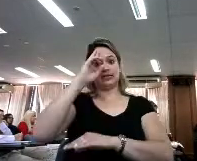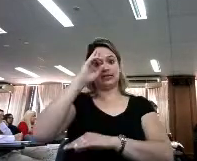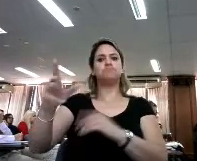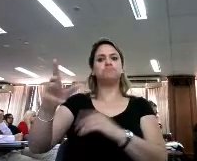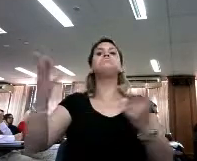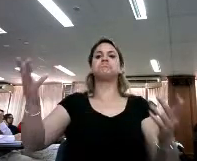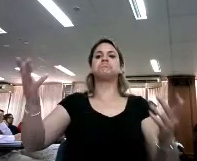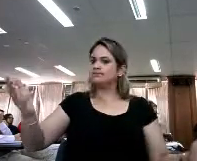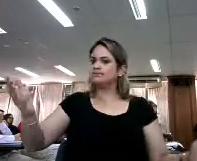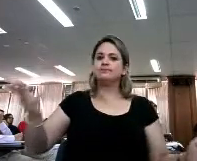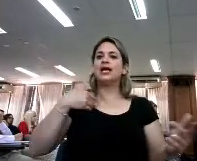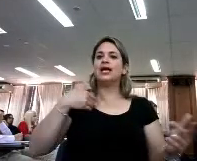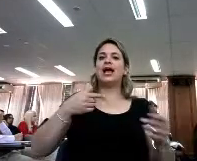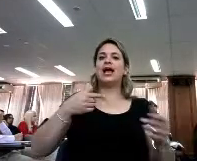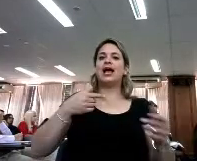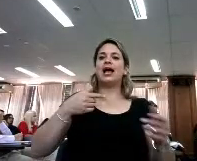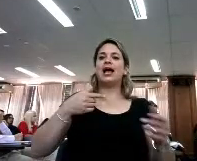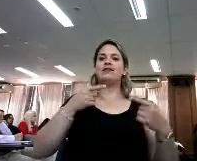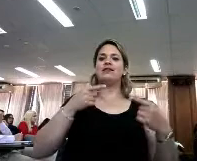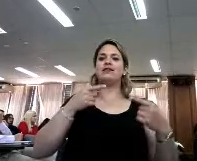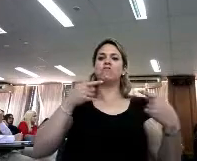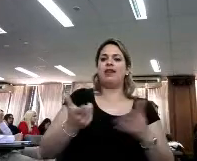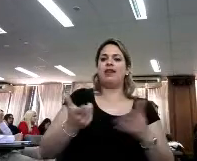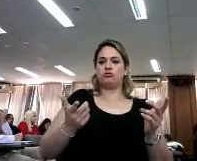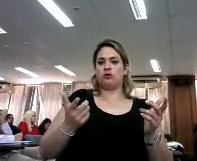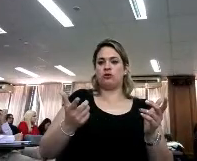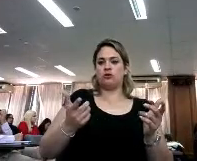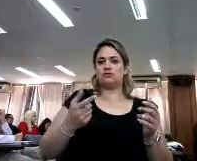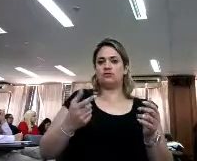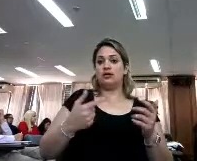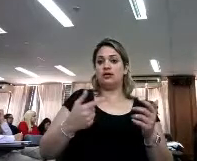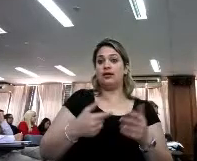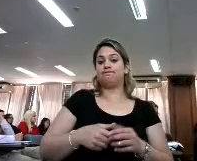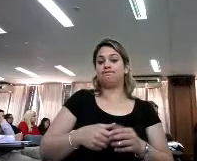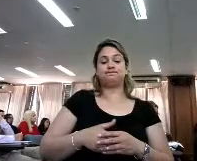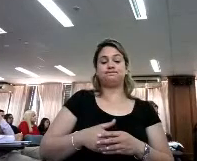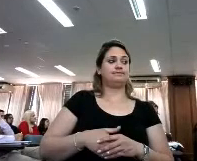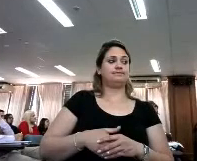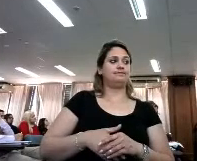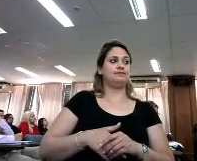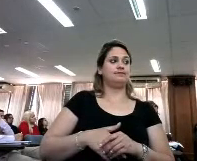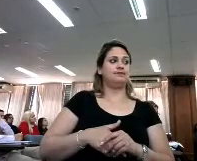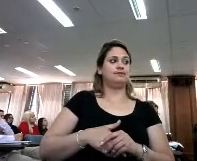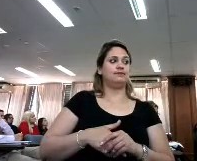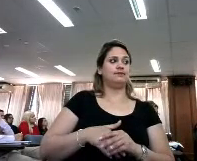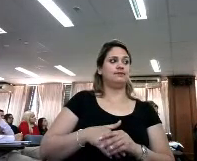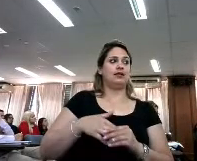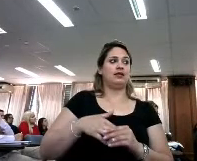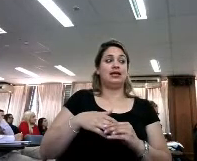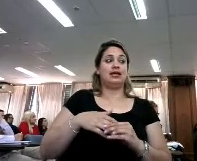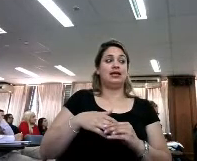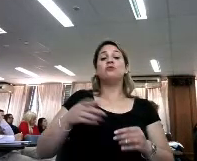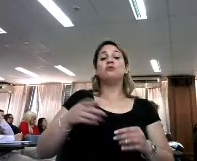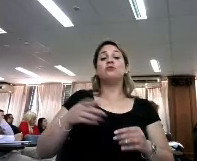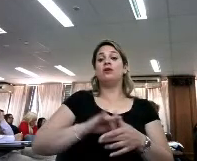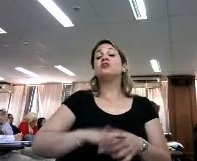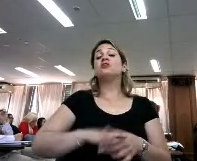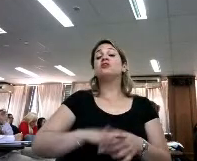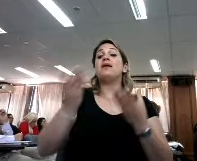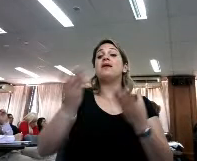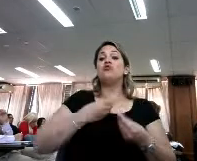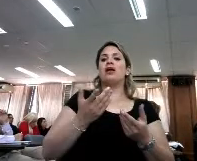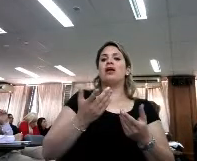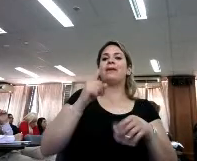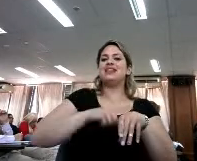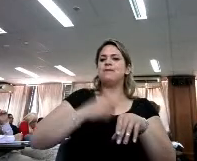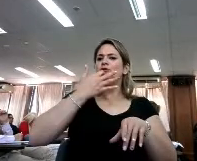efectivamente estaremos contraviniendo las condiciones que nos están poniendo, ¿vale? Reducen la posibilidad de copias ilegales y facilitan disponer en